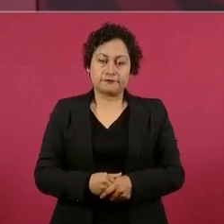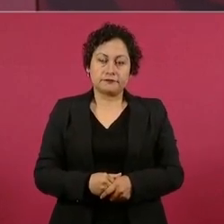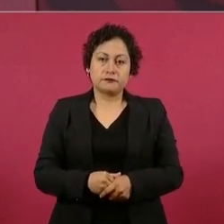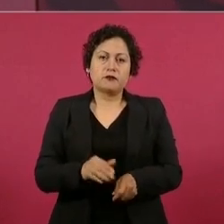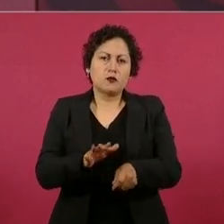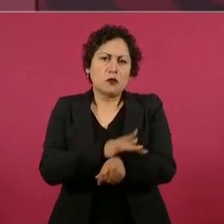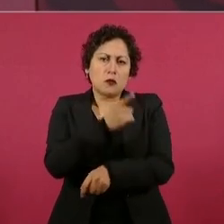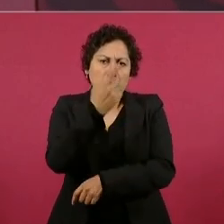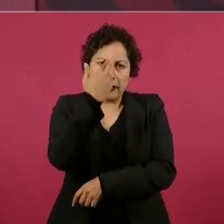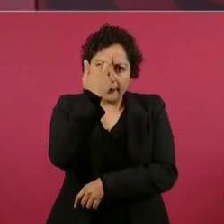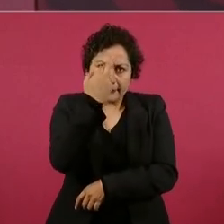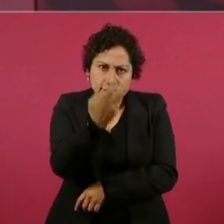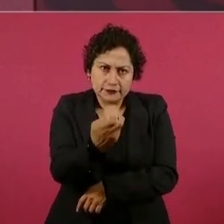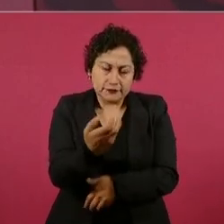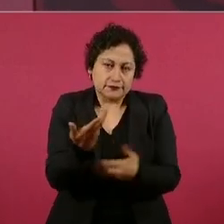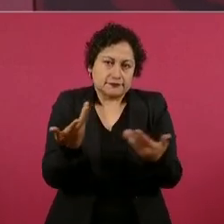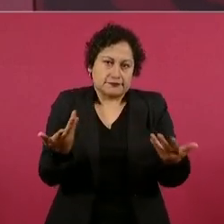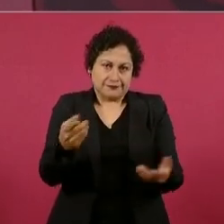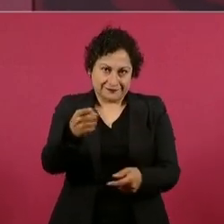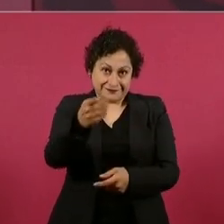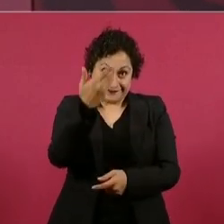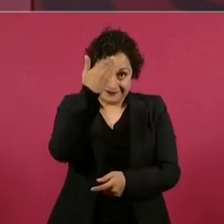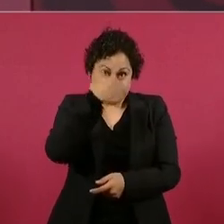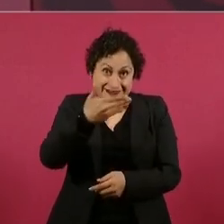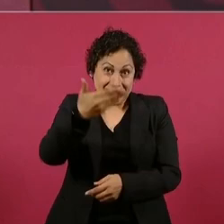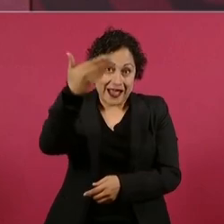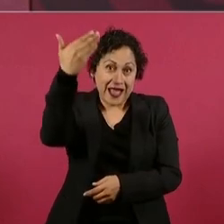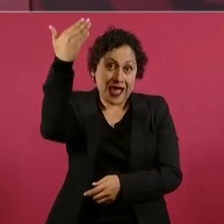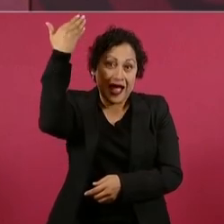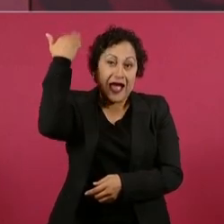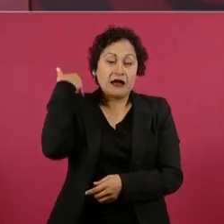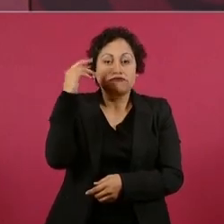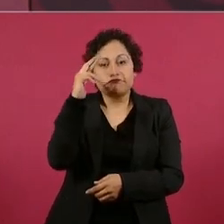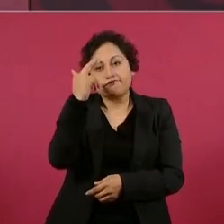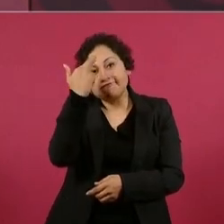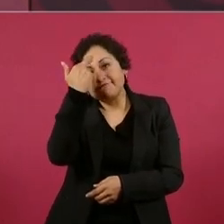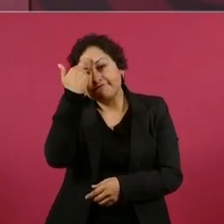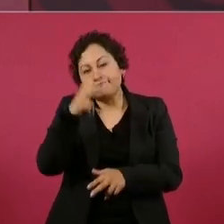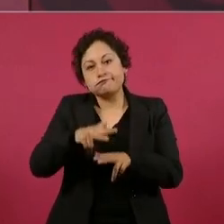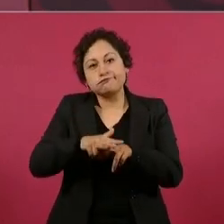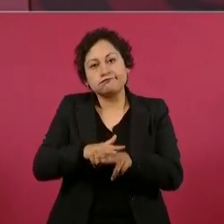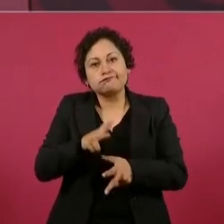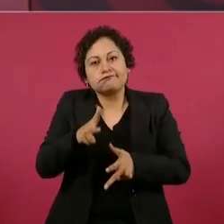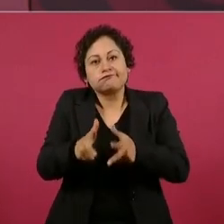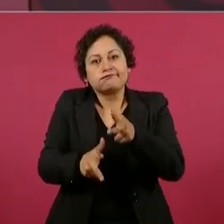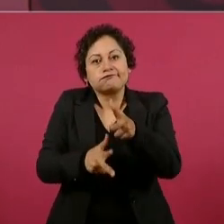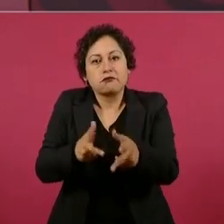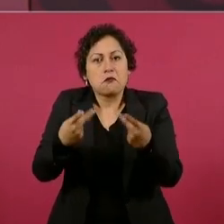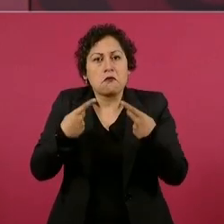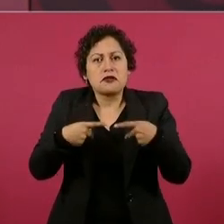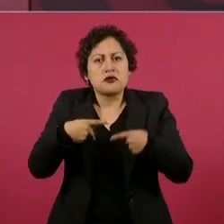volver a los trenes de pasajeros, claro, modernos,